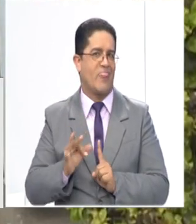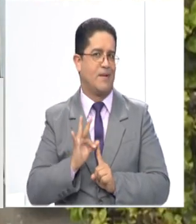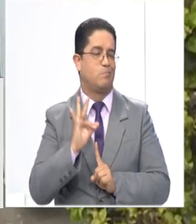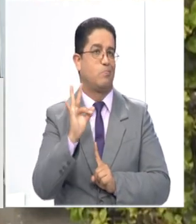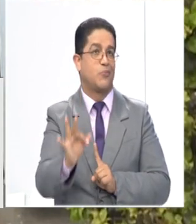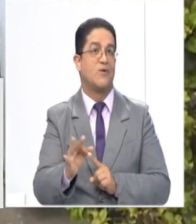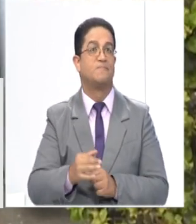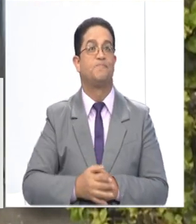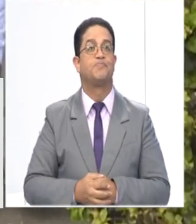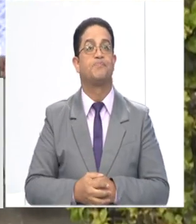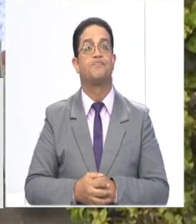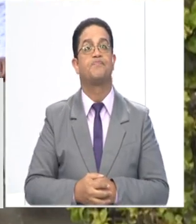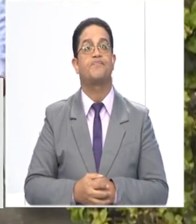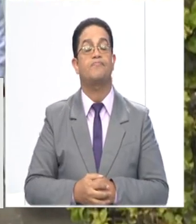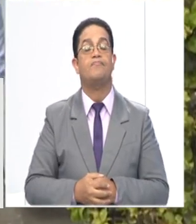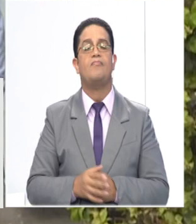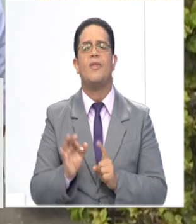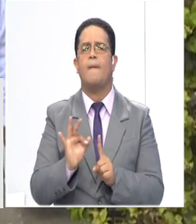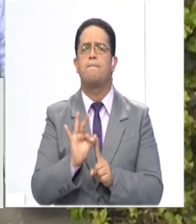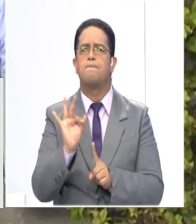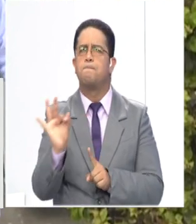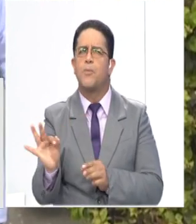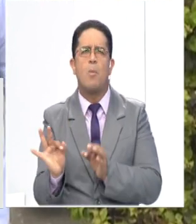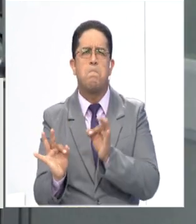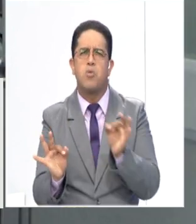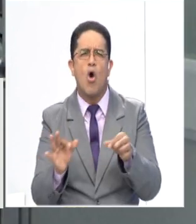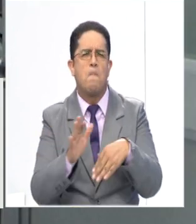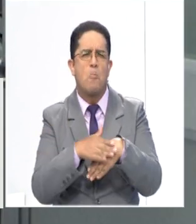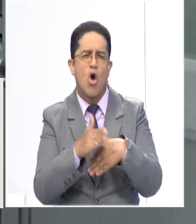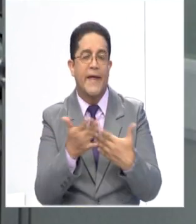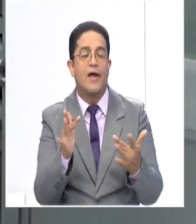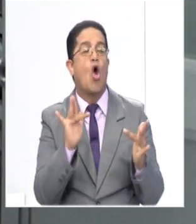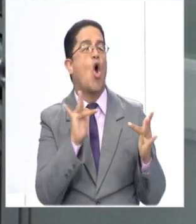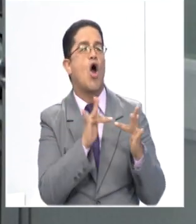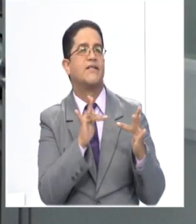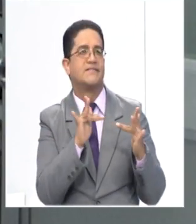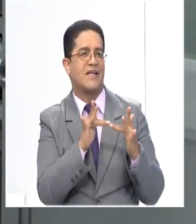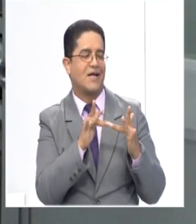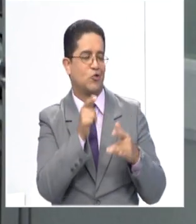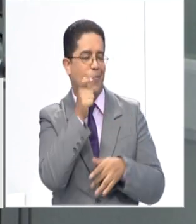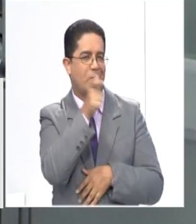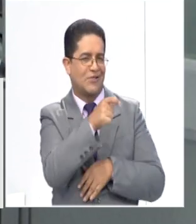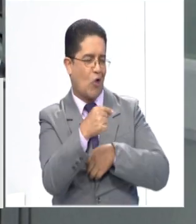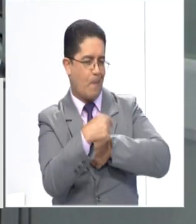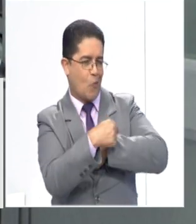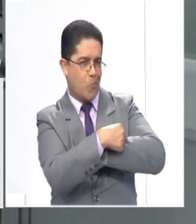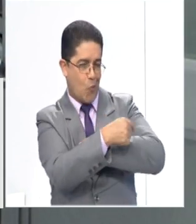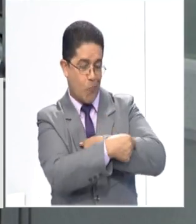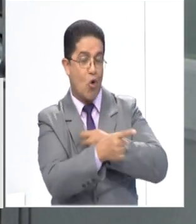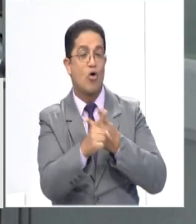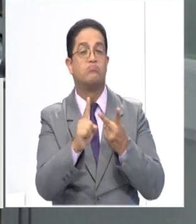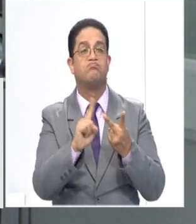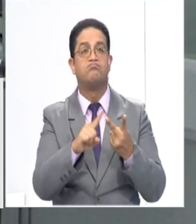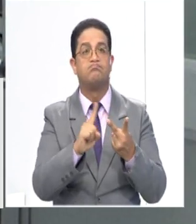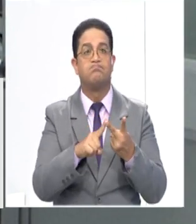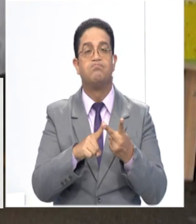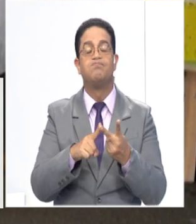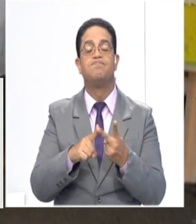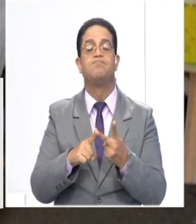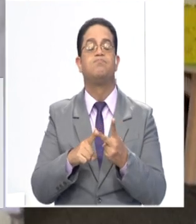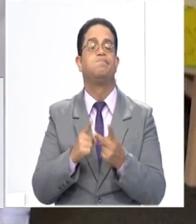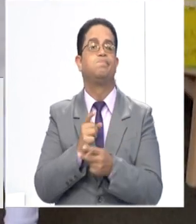naturaleza. Se transmite principalmente por contacto directo con las lesiones de la piel, fluidos corporales